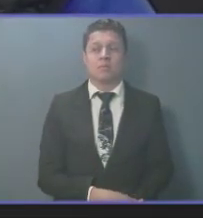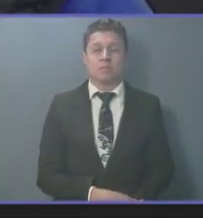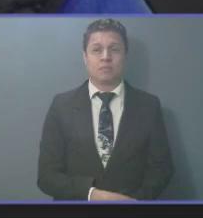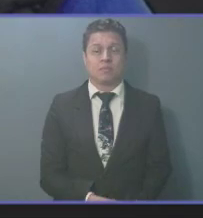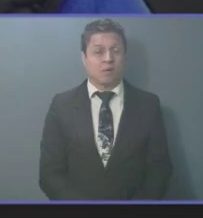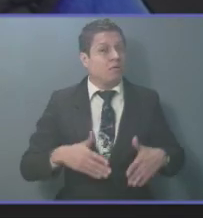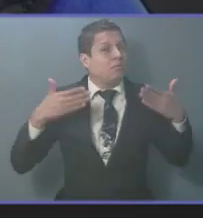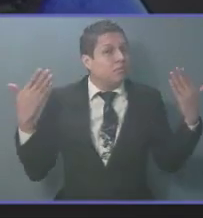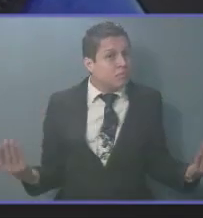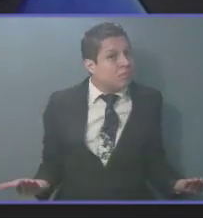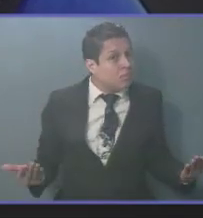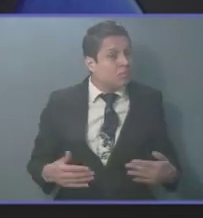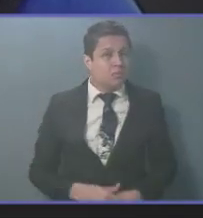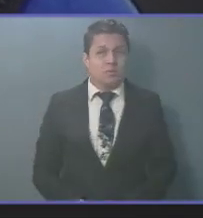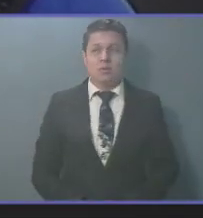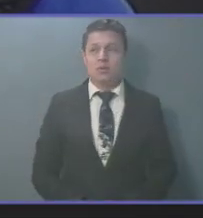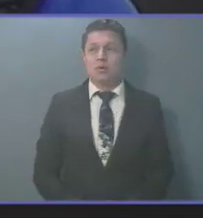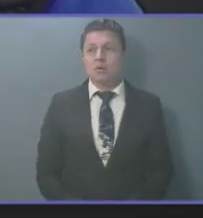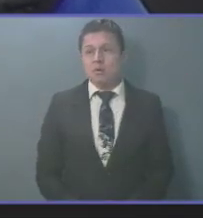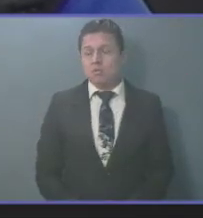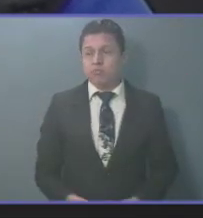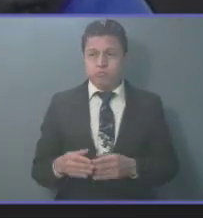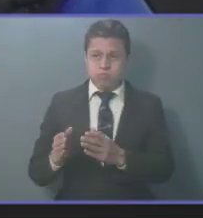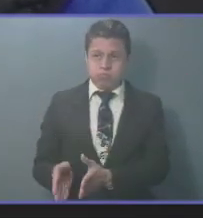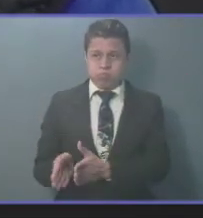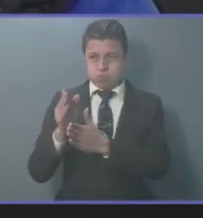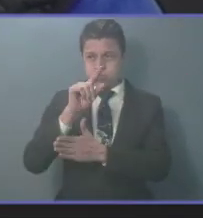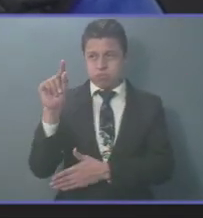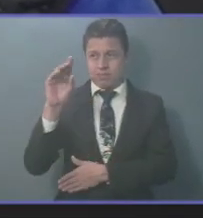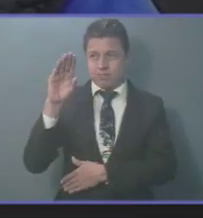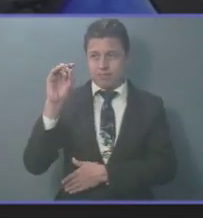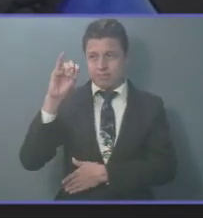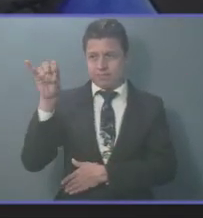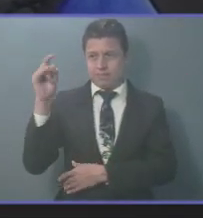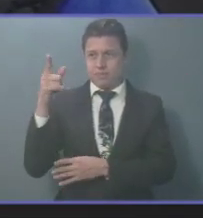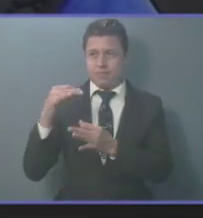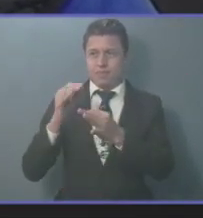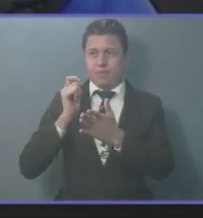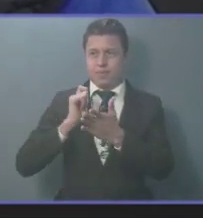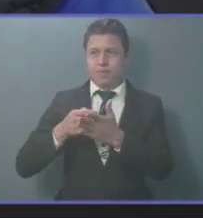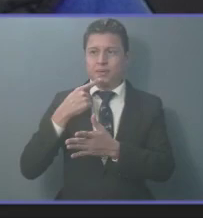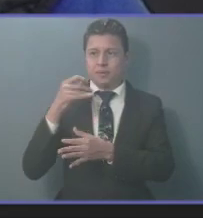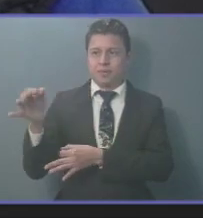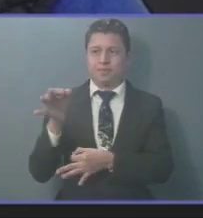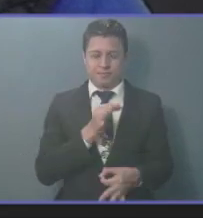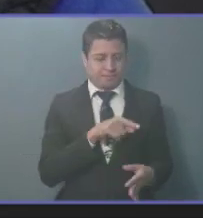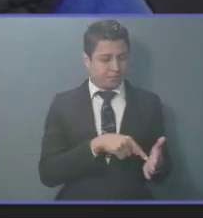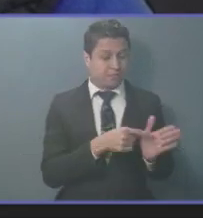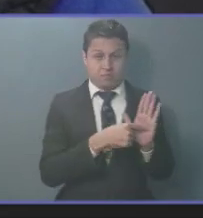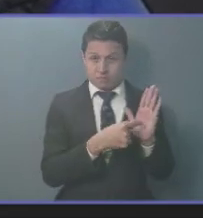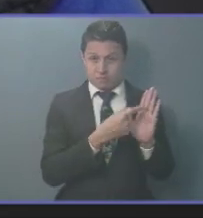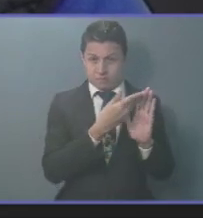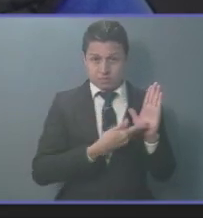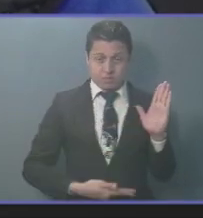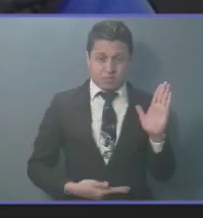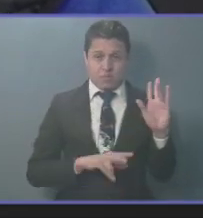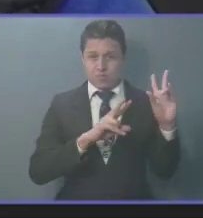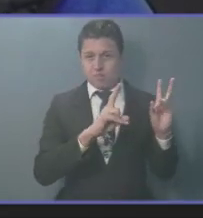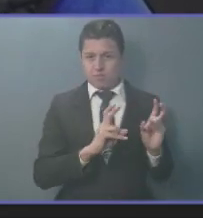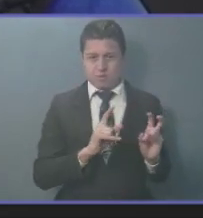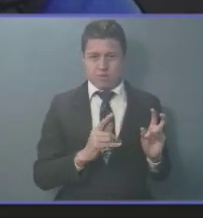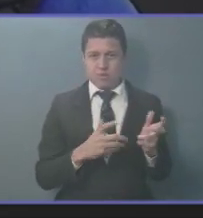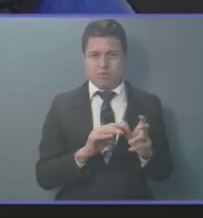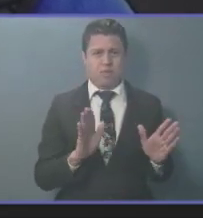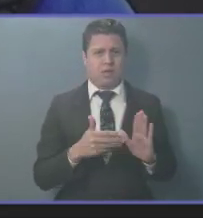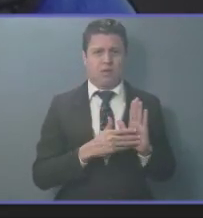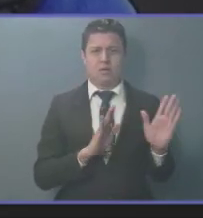Entonces, como nos dice la misma sentencia, los contenidos mencionados no pueden estar previstos en